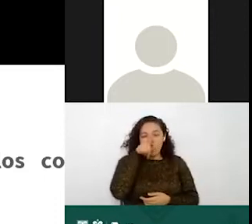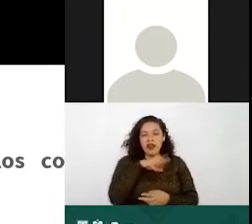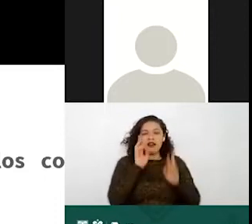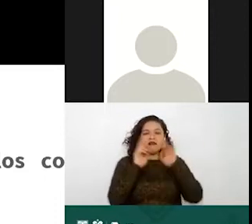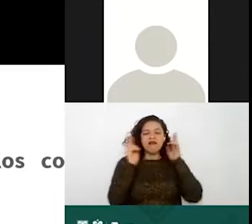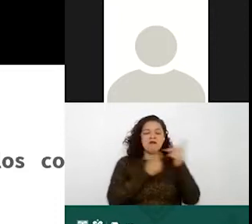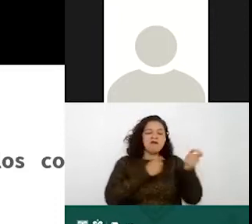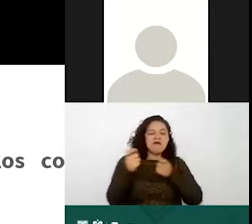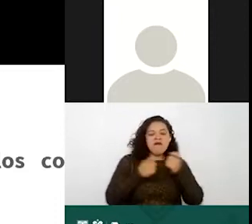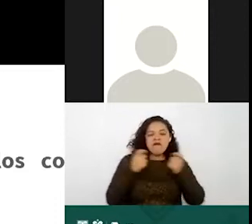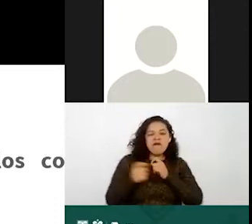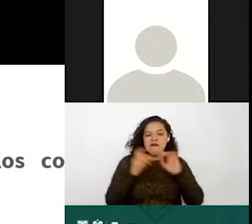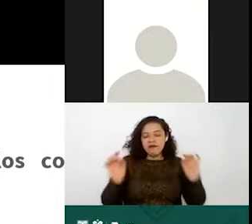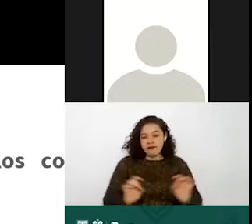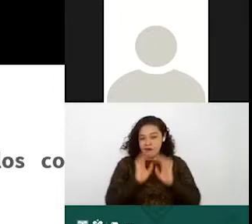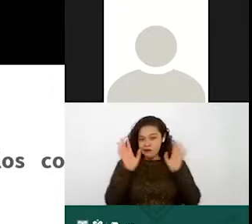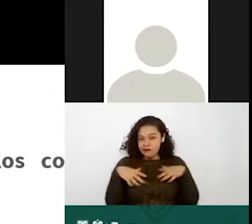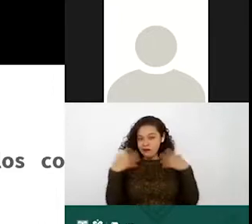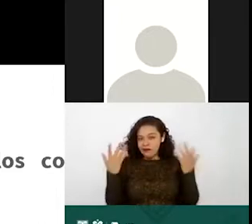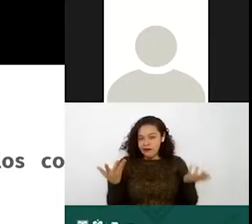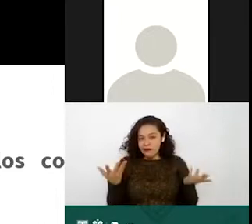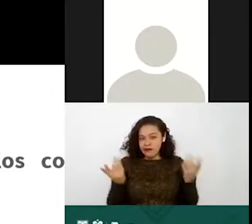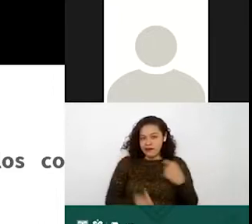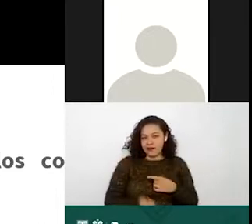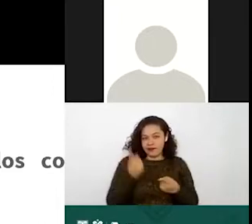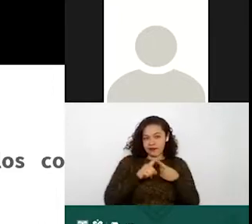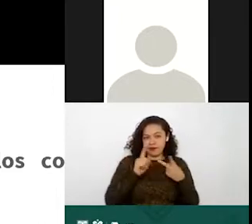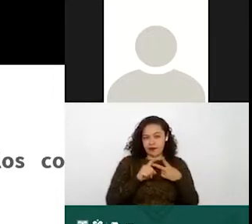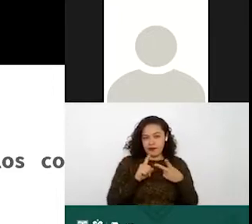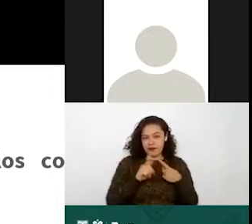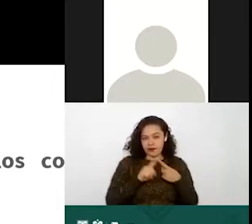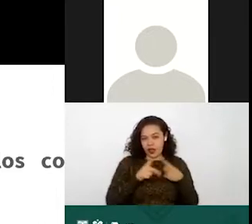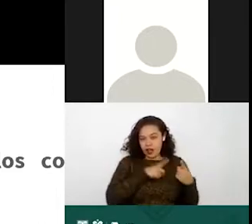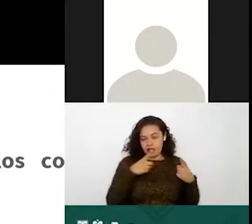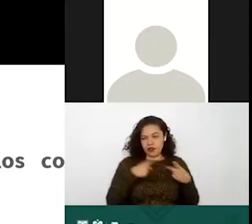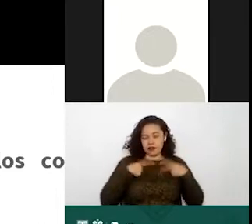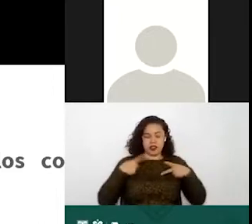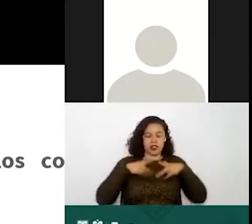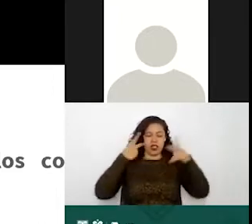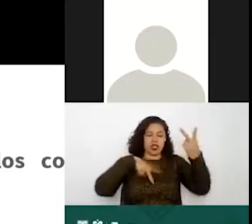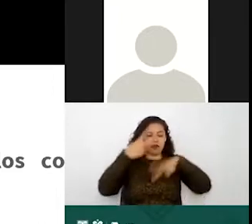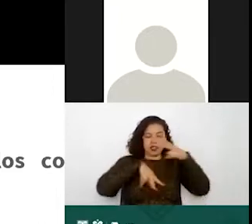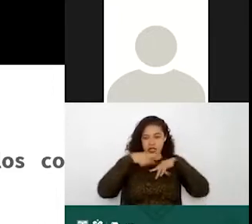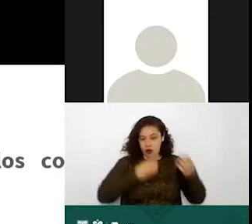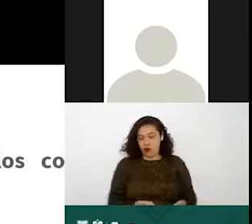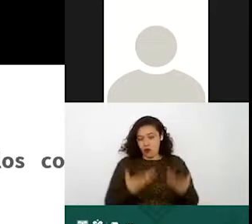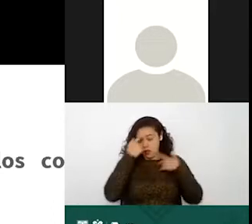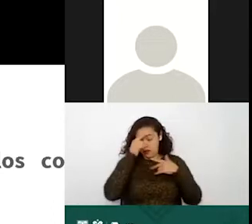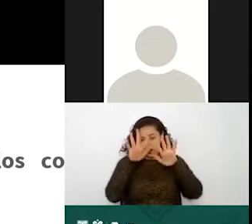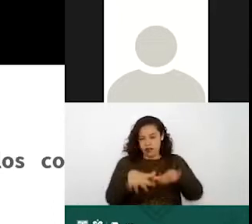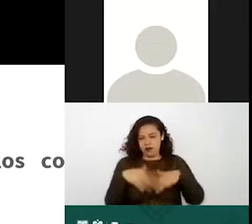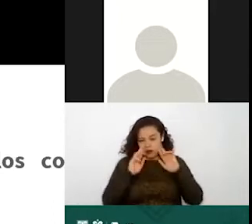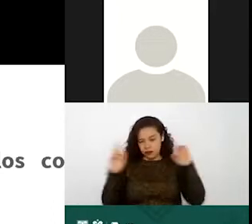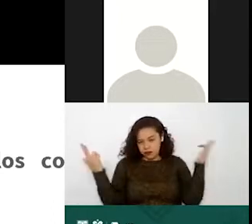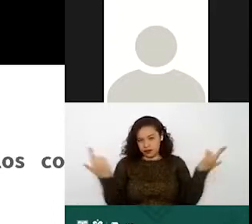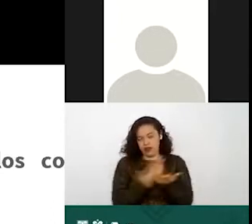y en su caso este en primer lugar deberán verificar que se encuentra el cordón respectivo para de acuerdo